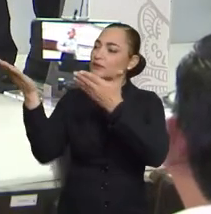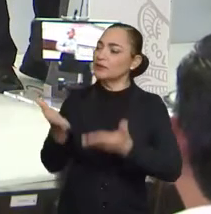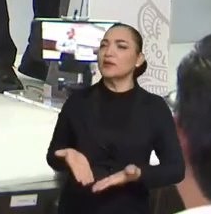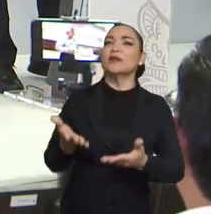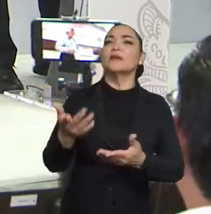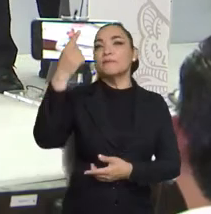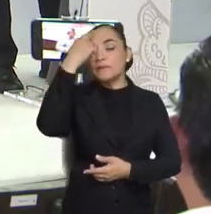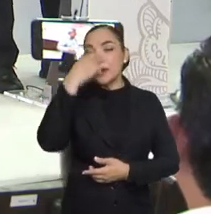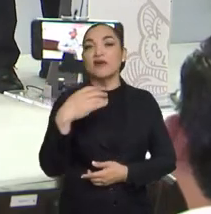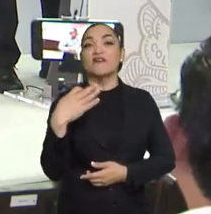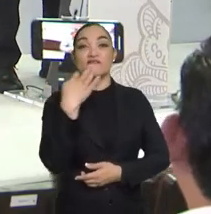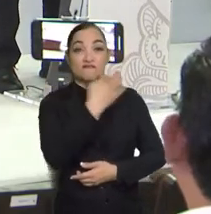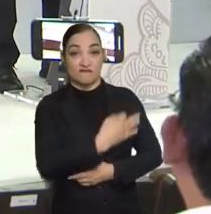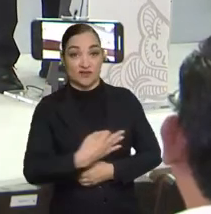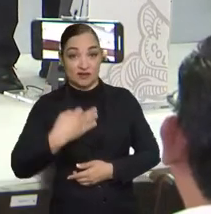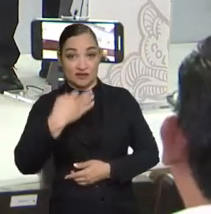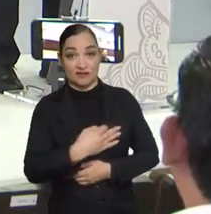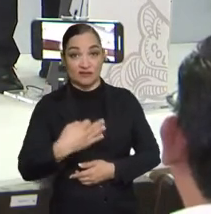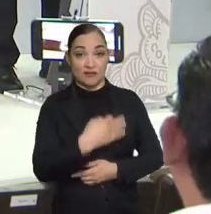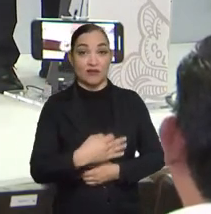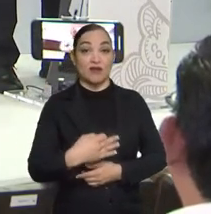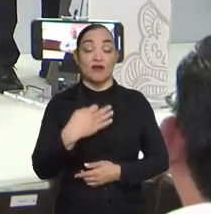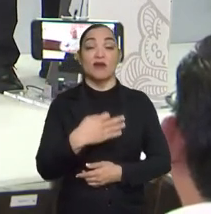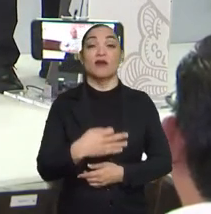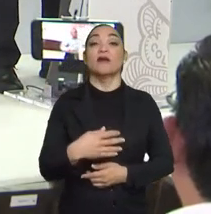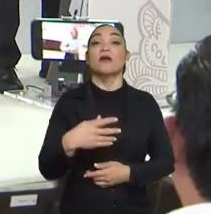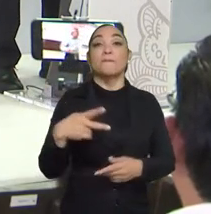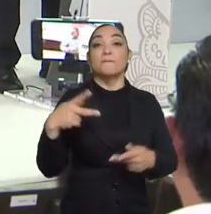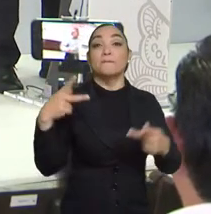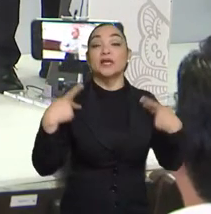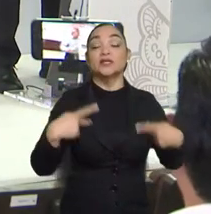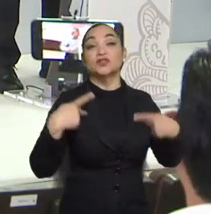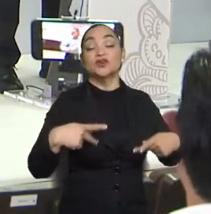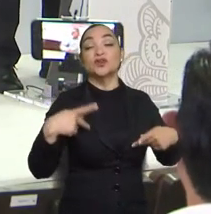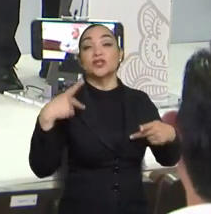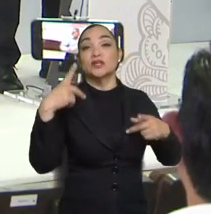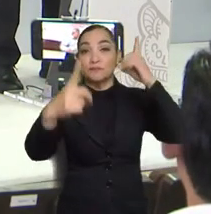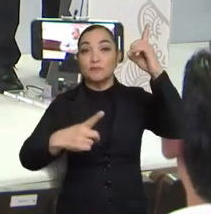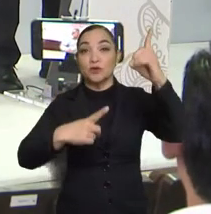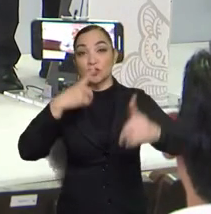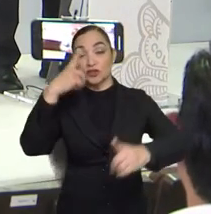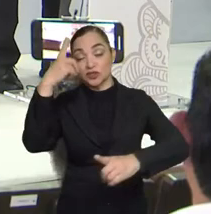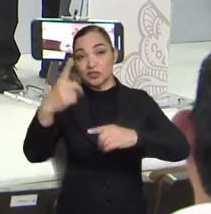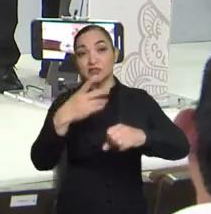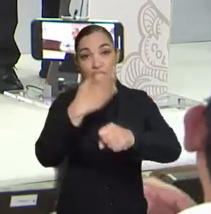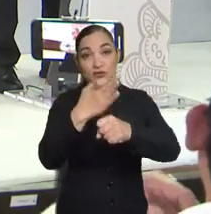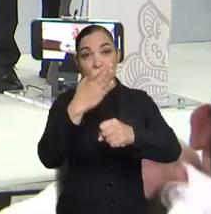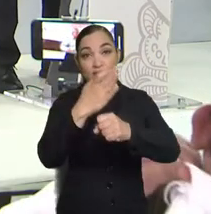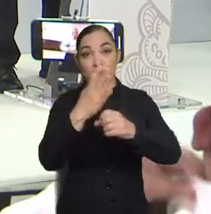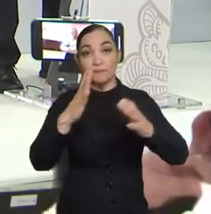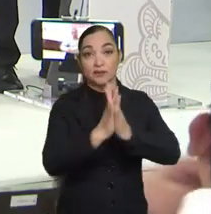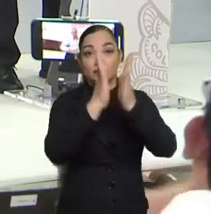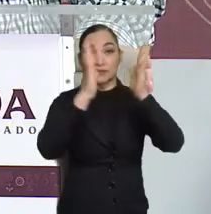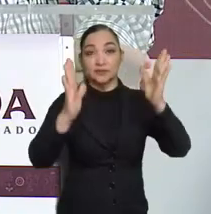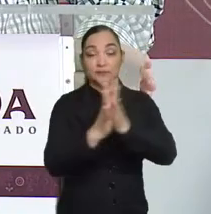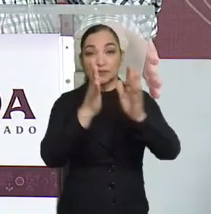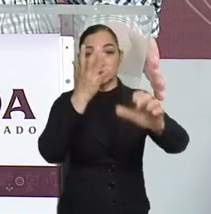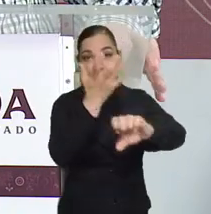los jugadores mexicanos que están en Phoenix jugando en el Mundial de Béisbol, y particularmente a nuestros